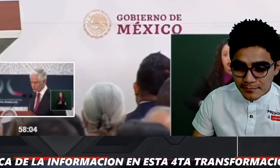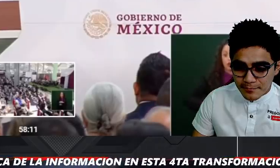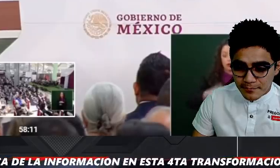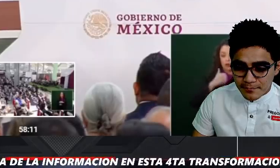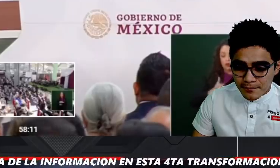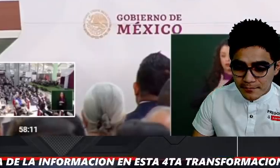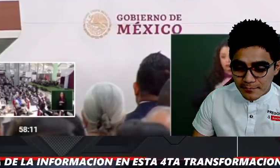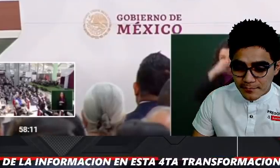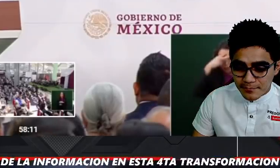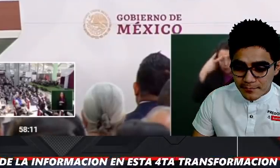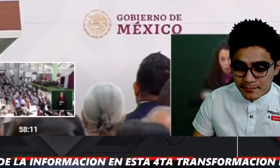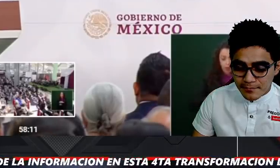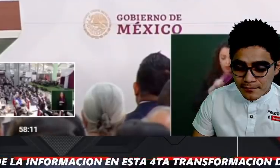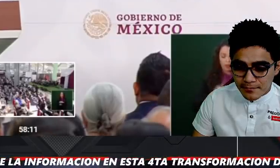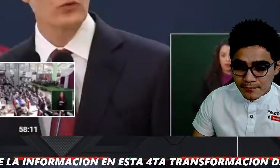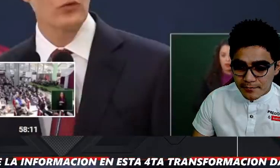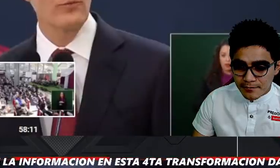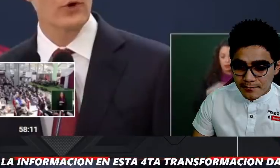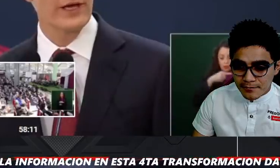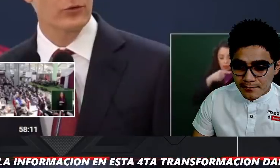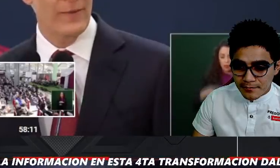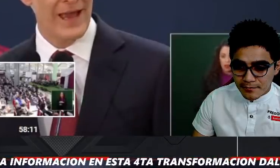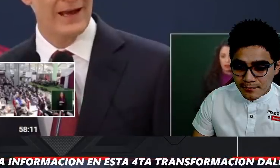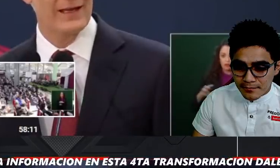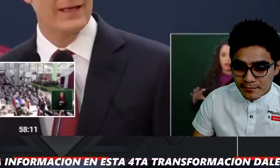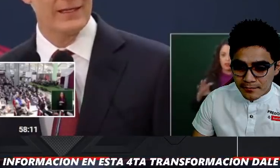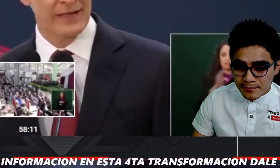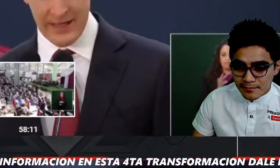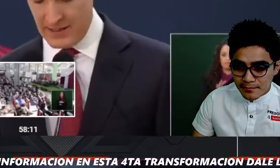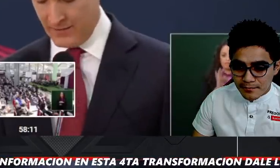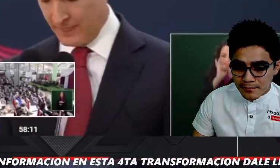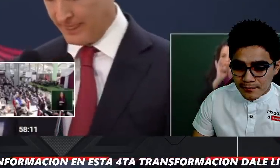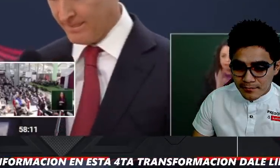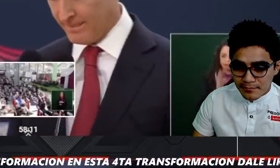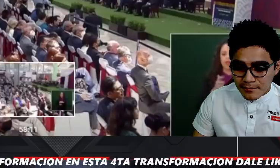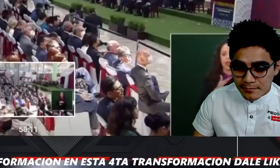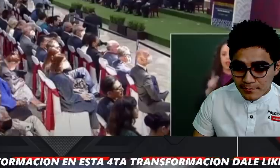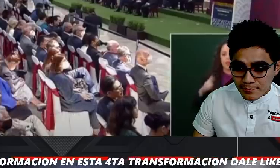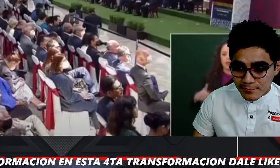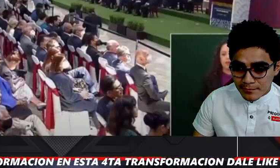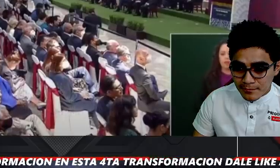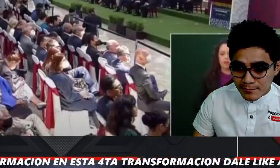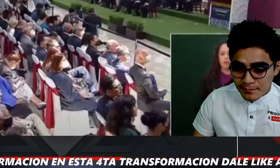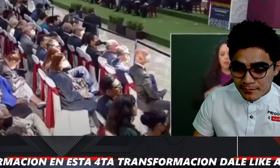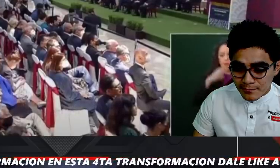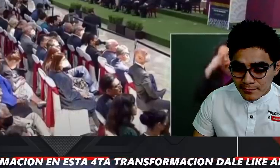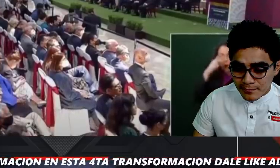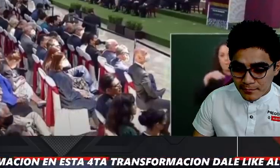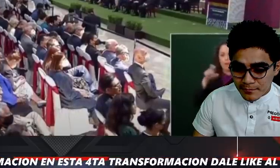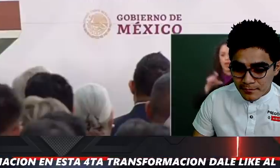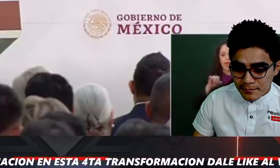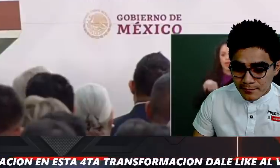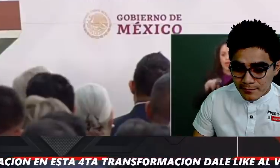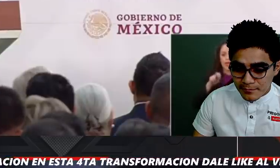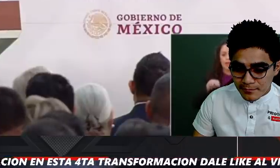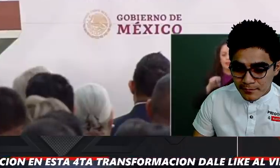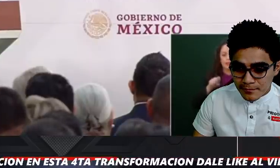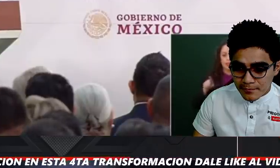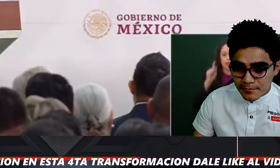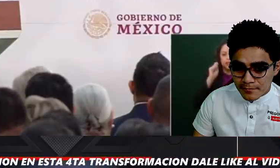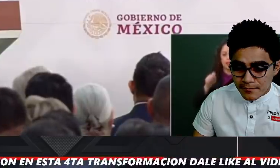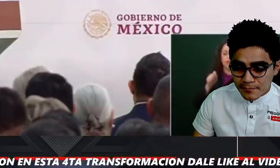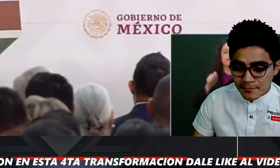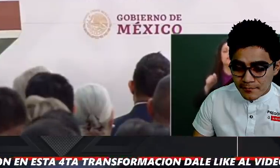de la Ciudad de México, conformamos un proyecto vial integral con la autopista Siervo de la Nación y